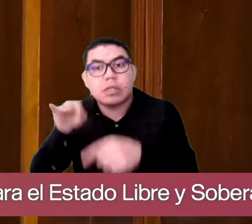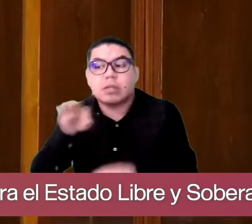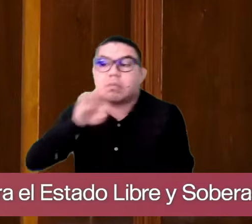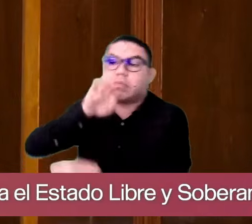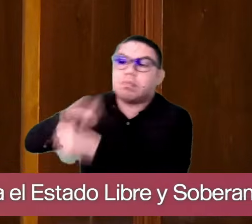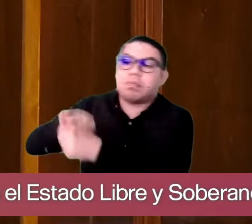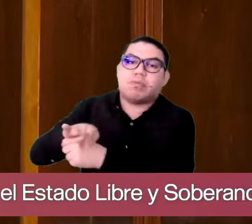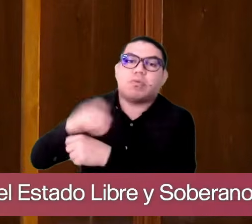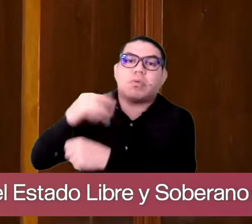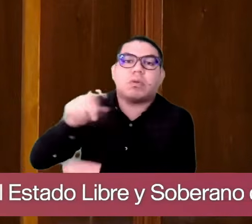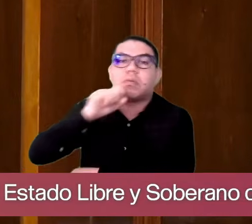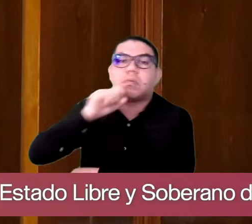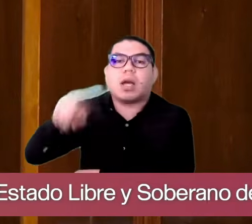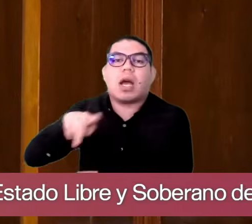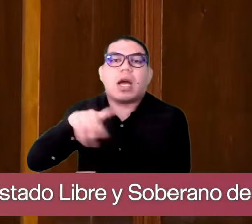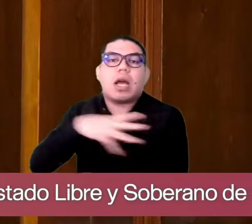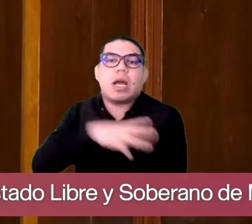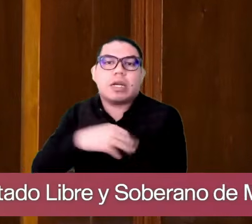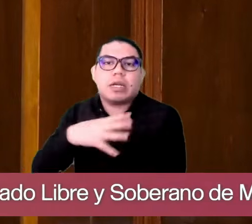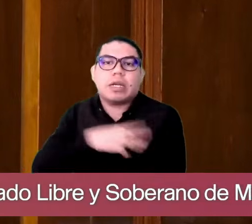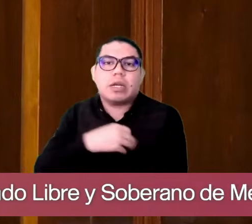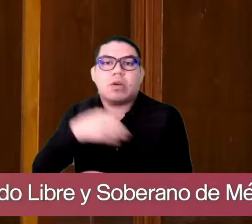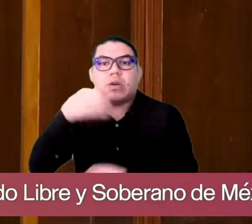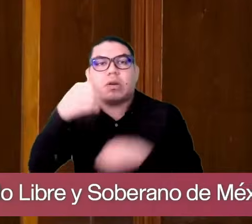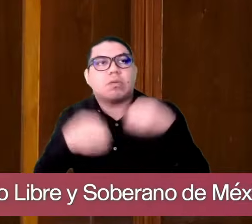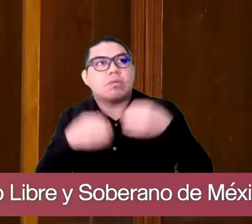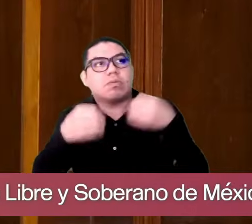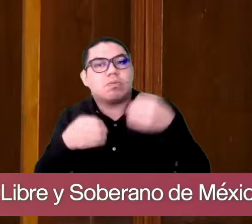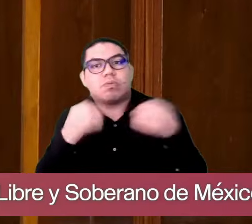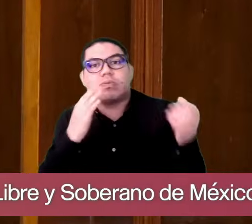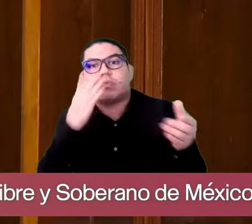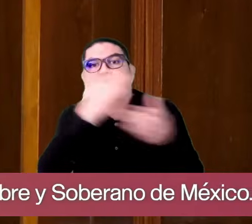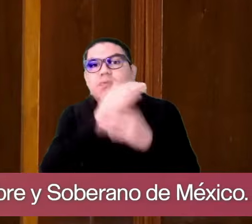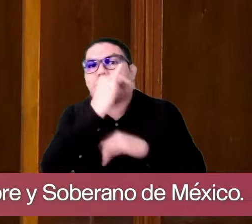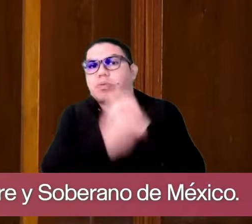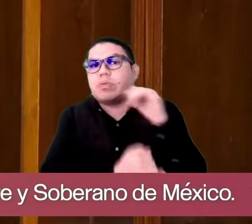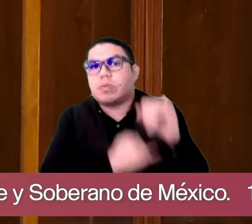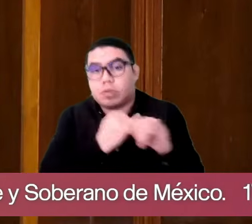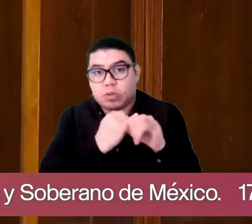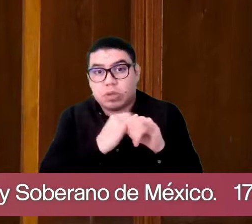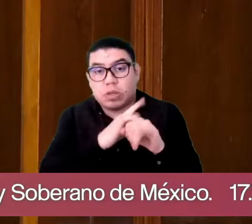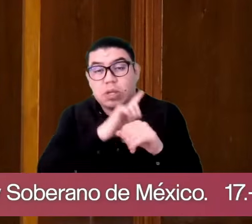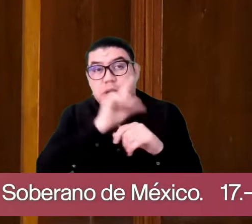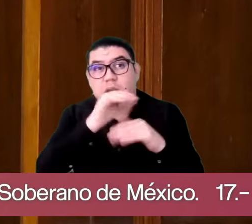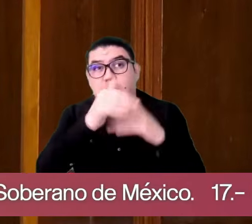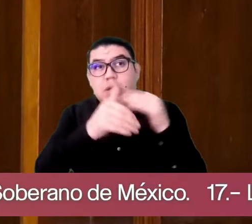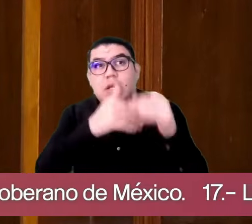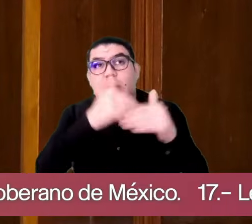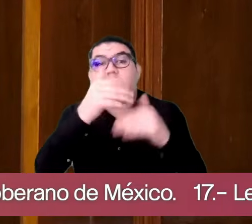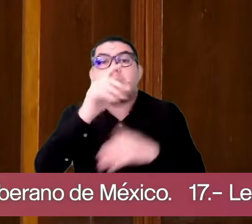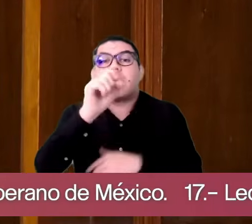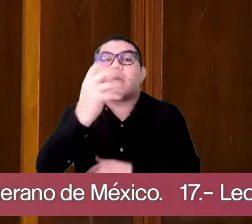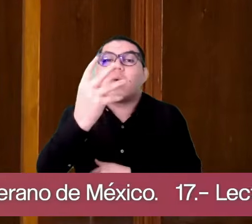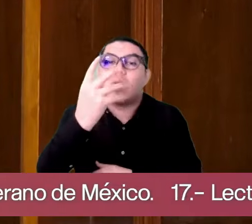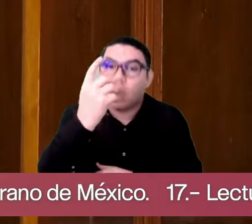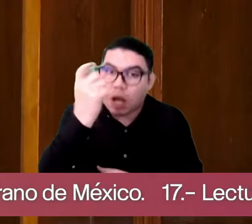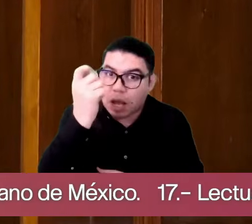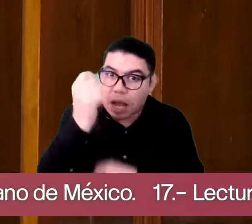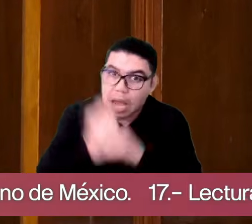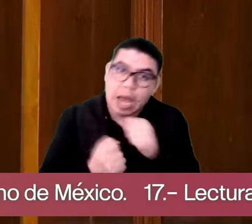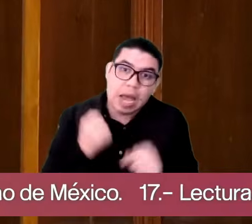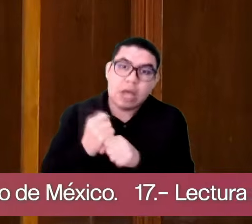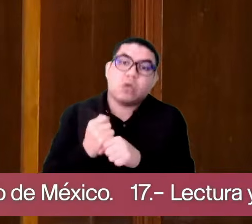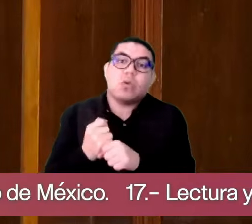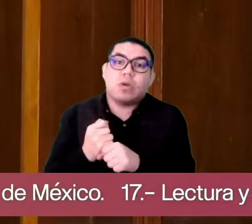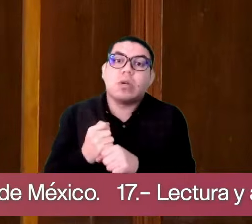en tribunales internacionales. Y después de 24 años de lucha,